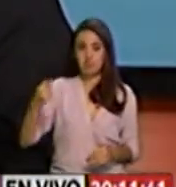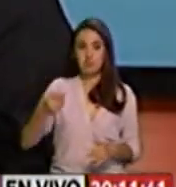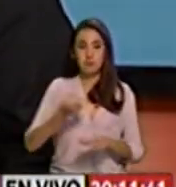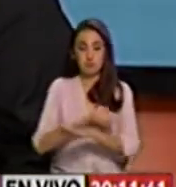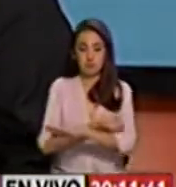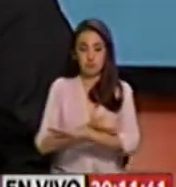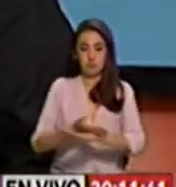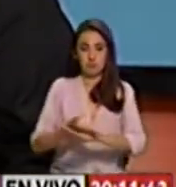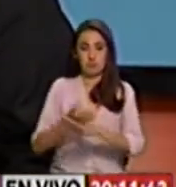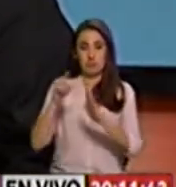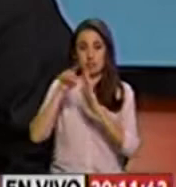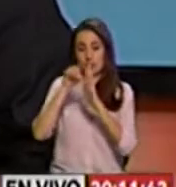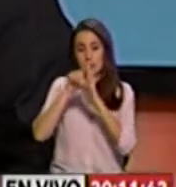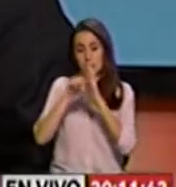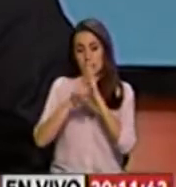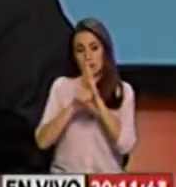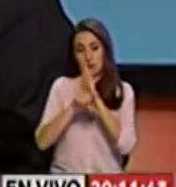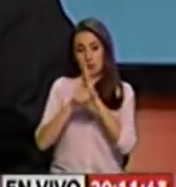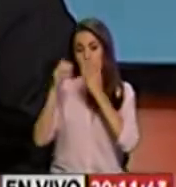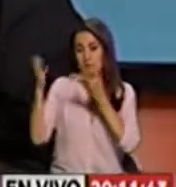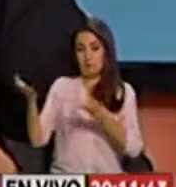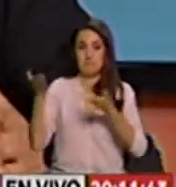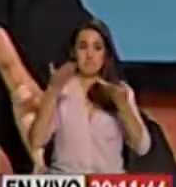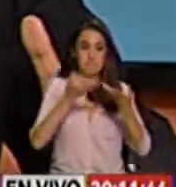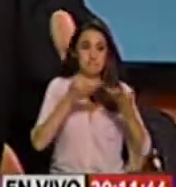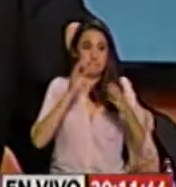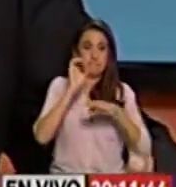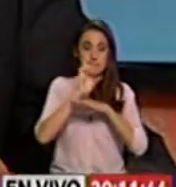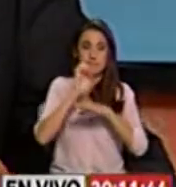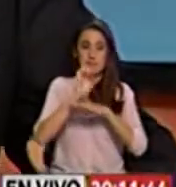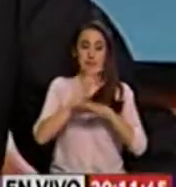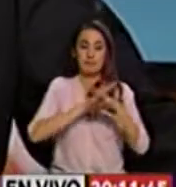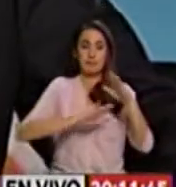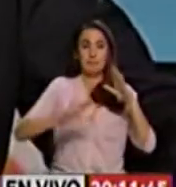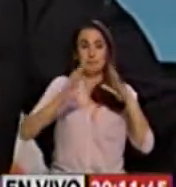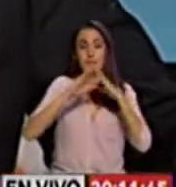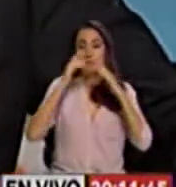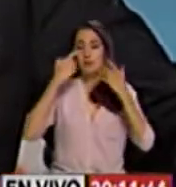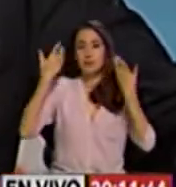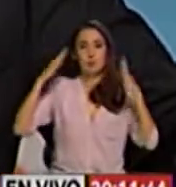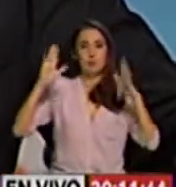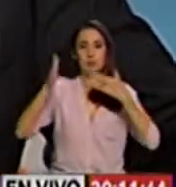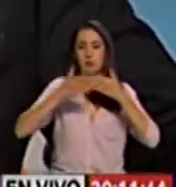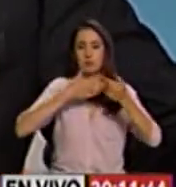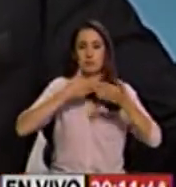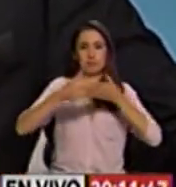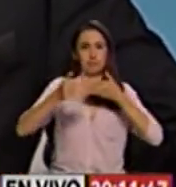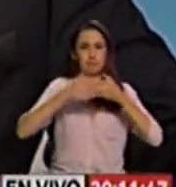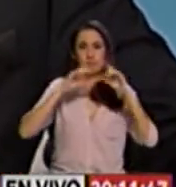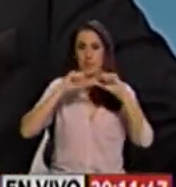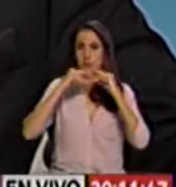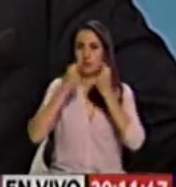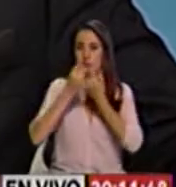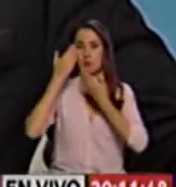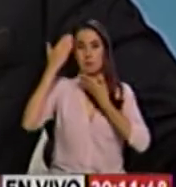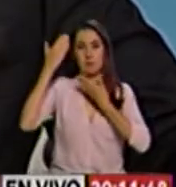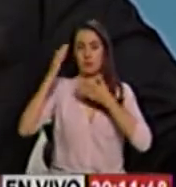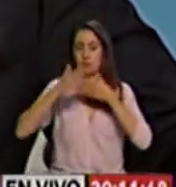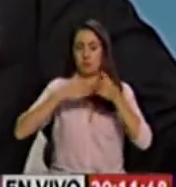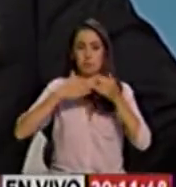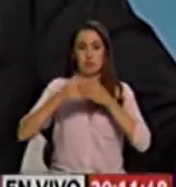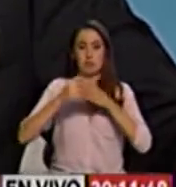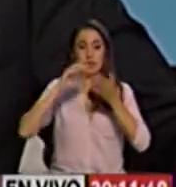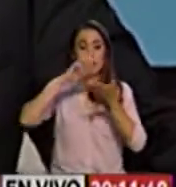busquen beneficiar al Ecuador. Haciendo esas observaciones, vengan de cualquier sector político, la Asamblea